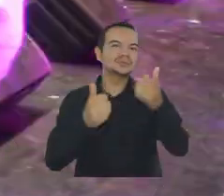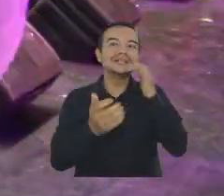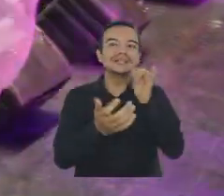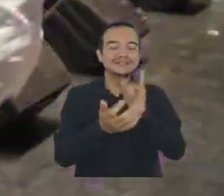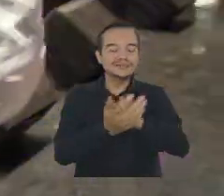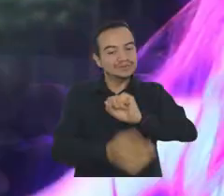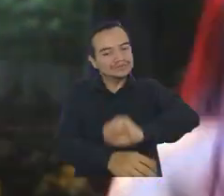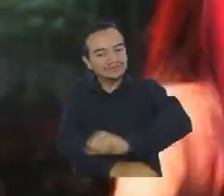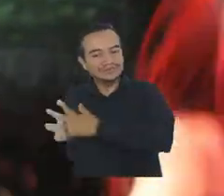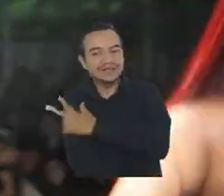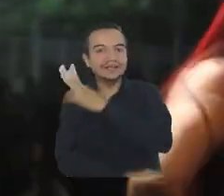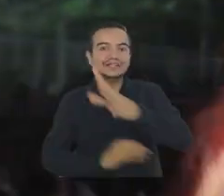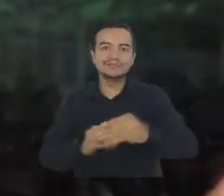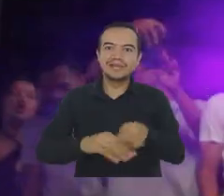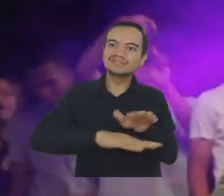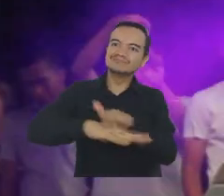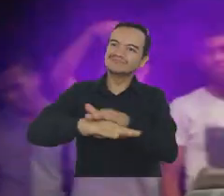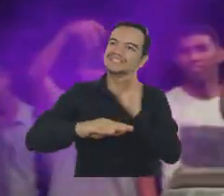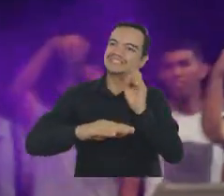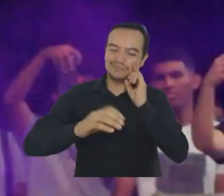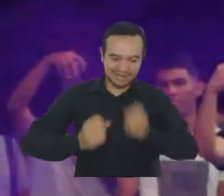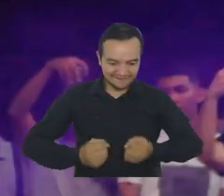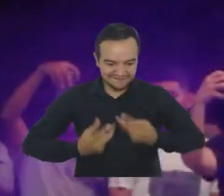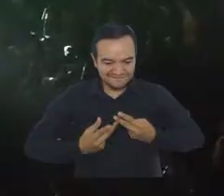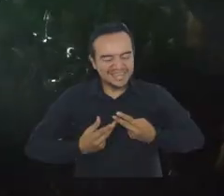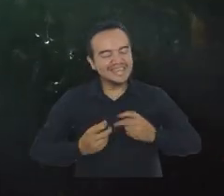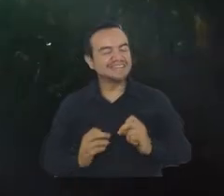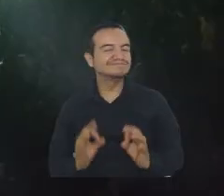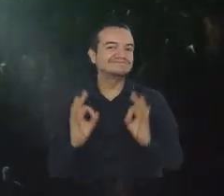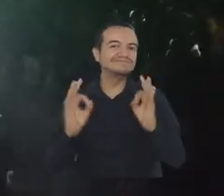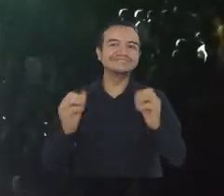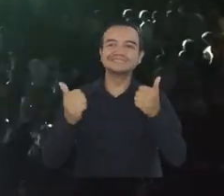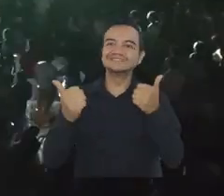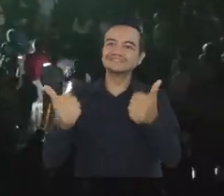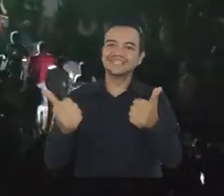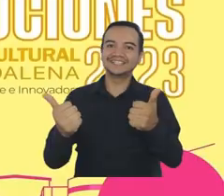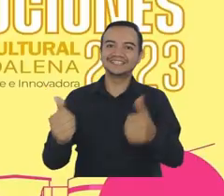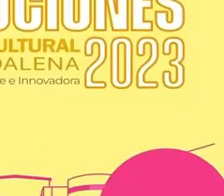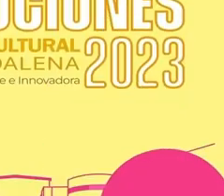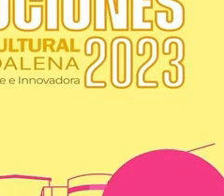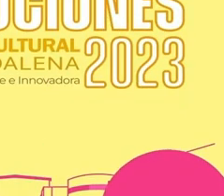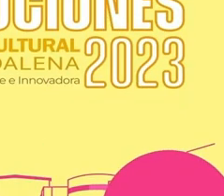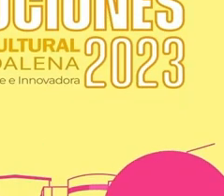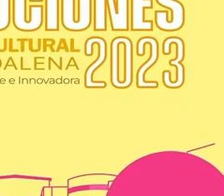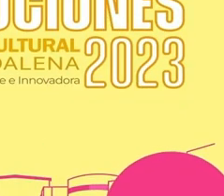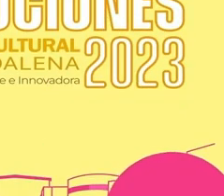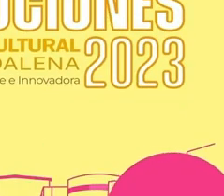deja las mejores sensaciones para decirle siempre que sí a una vida plena.